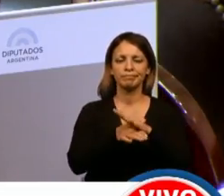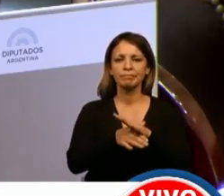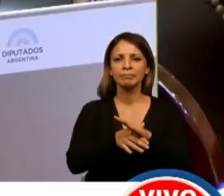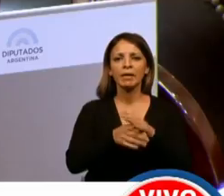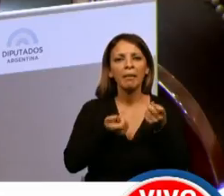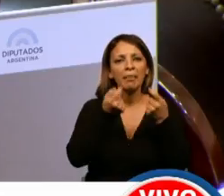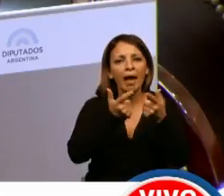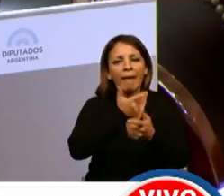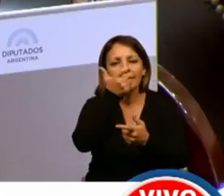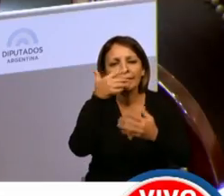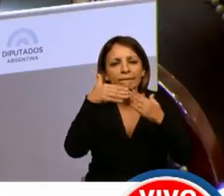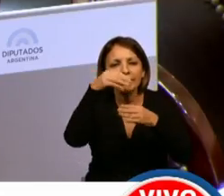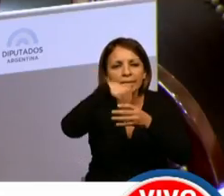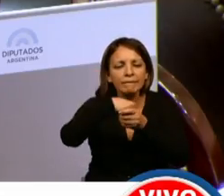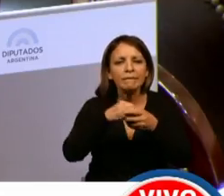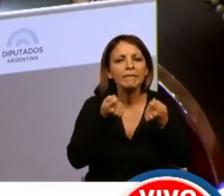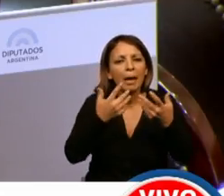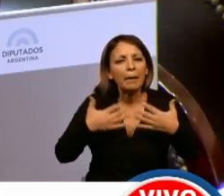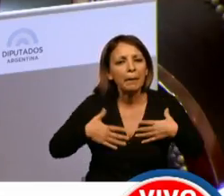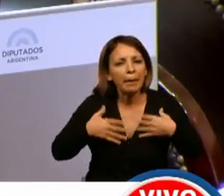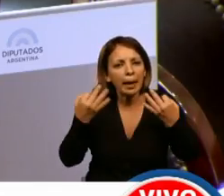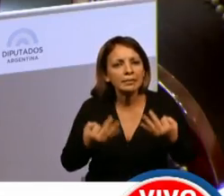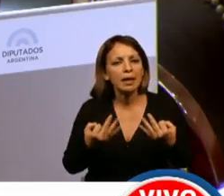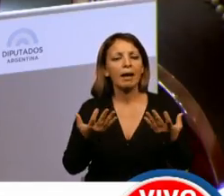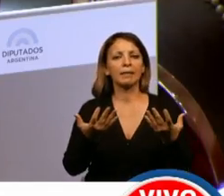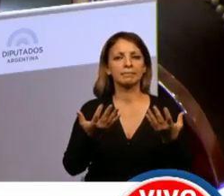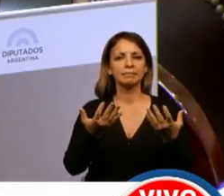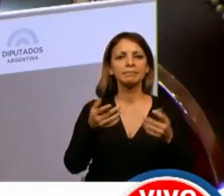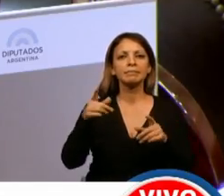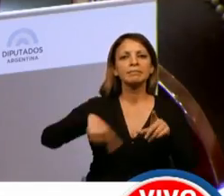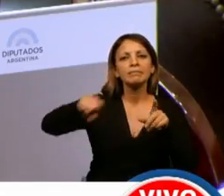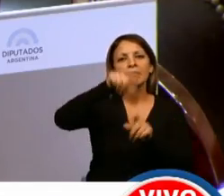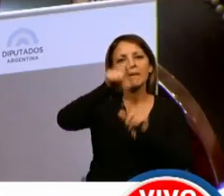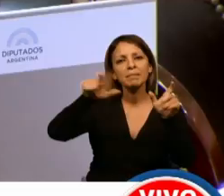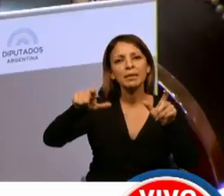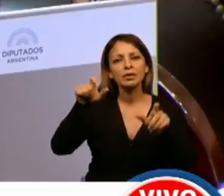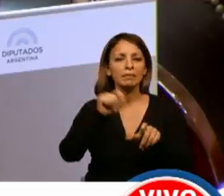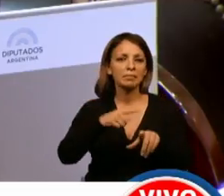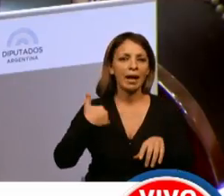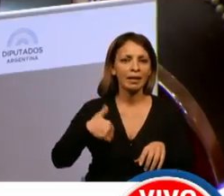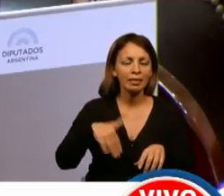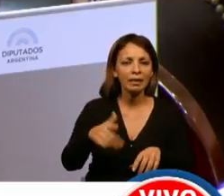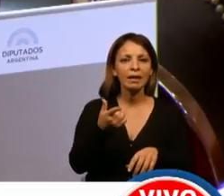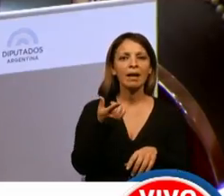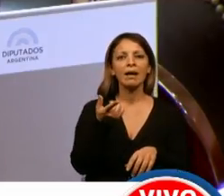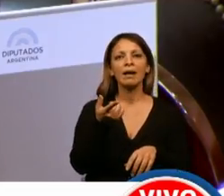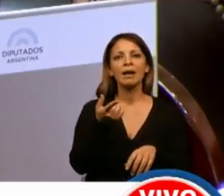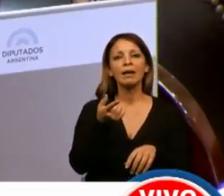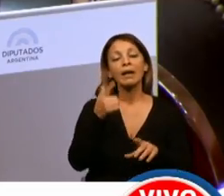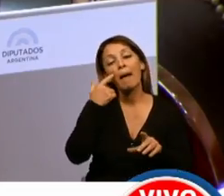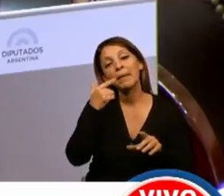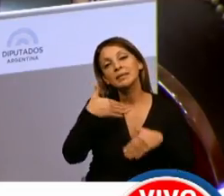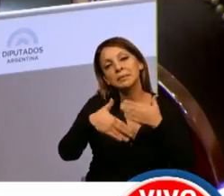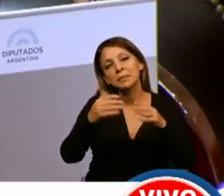calefacción y bienestar a los para todos los argentinos y que nos vaya un poquito